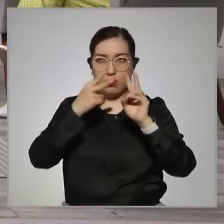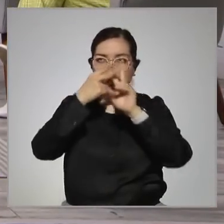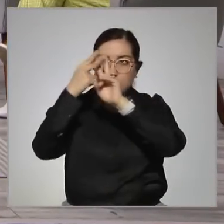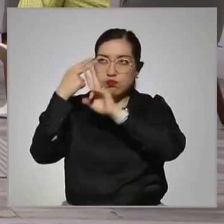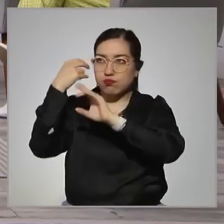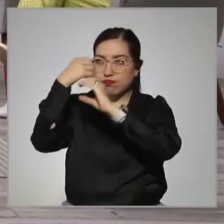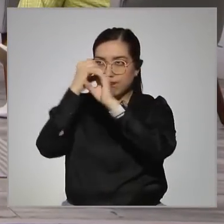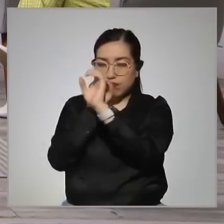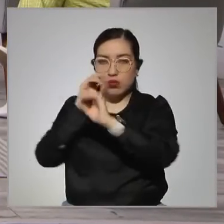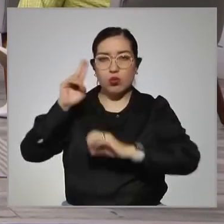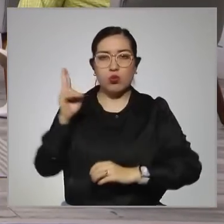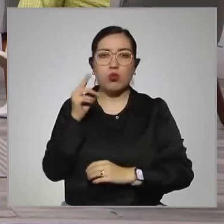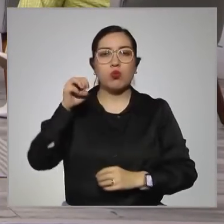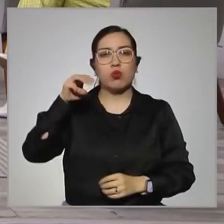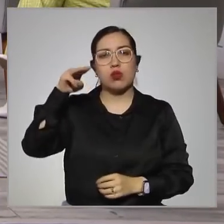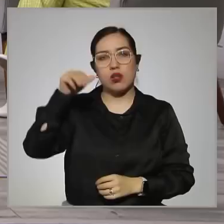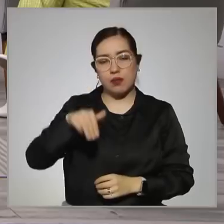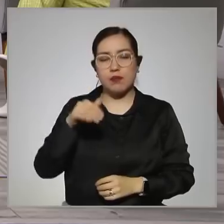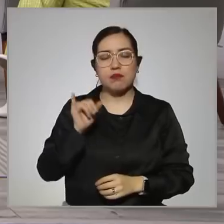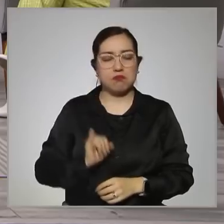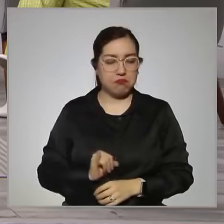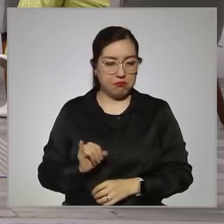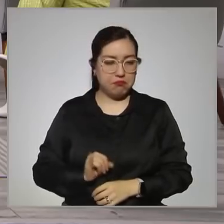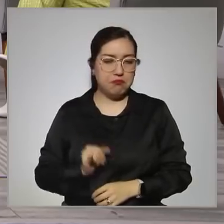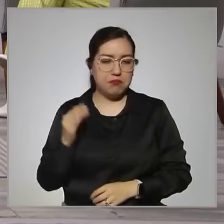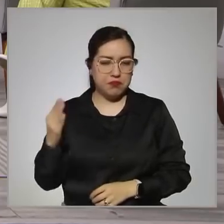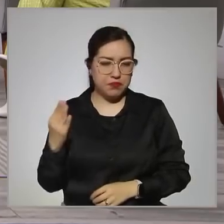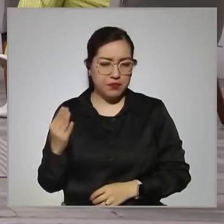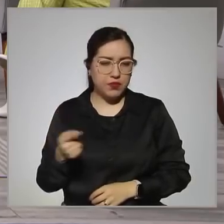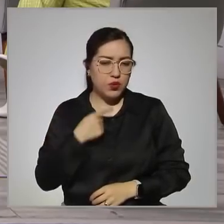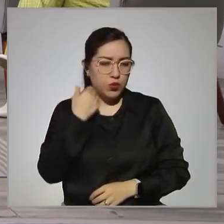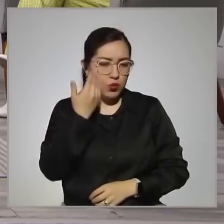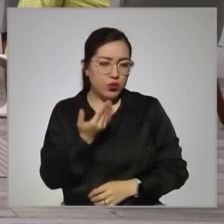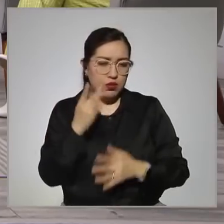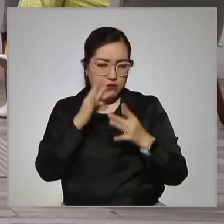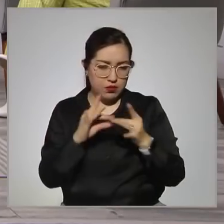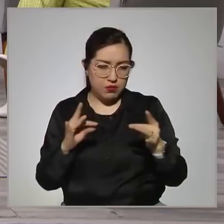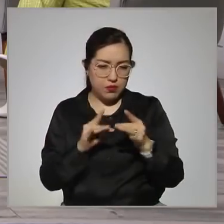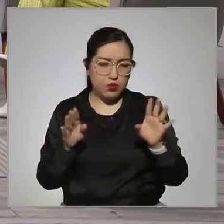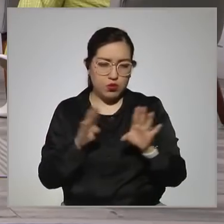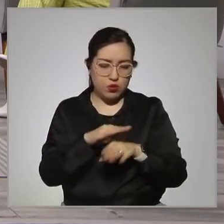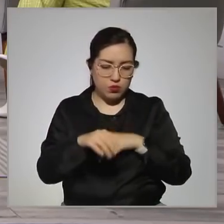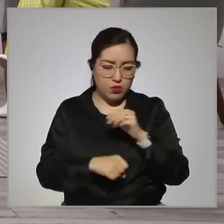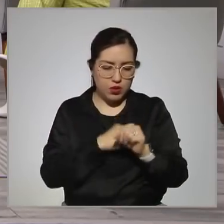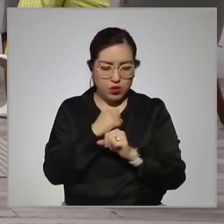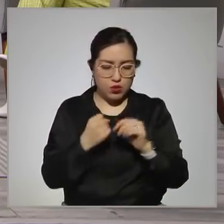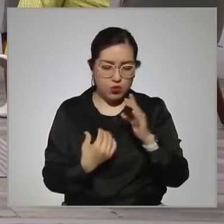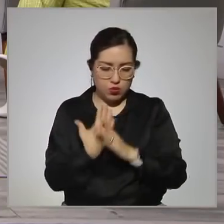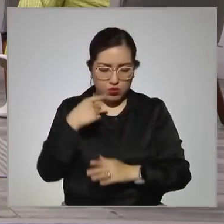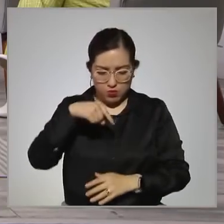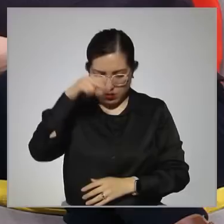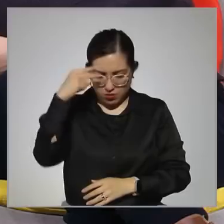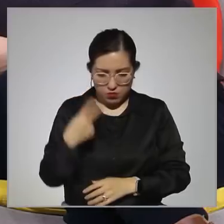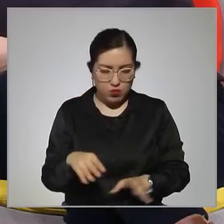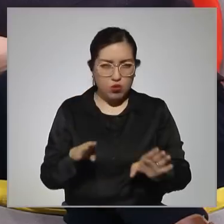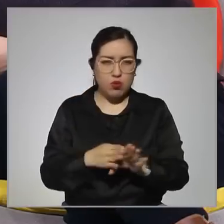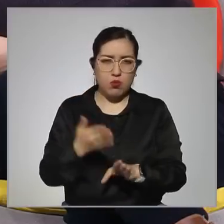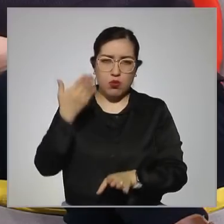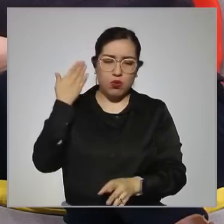esta interesante reflexión. Doctor, usted quería hablar del origen de la celebración del Año Nuevo en México. En México, sí.